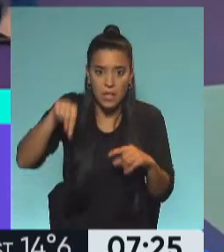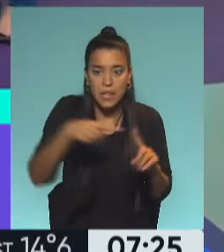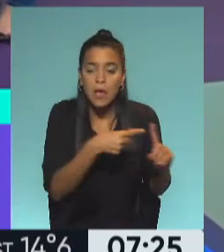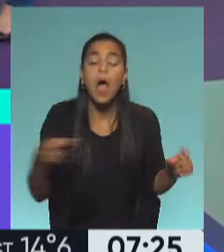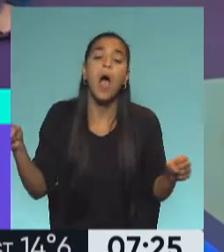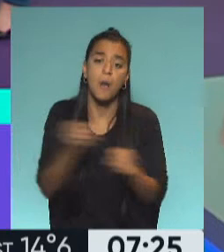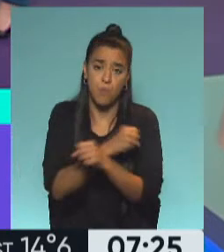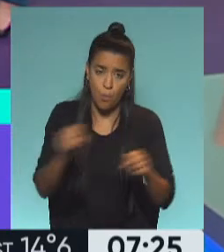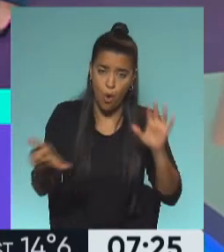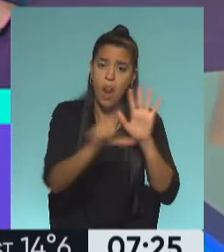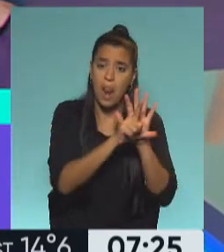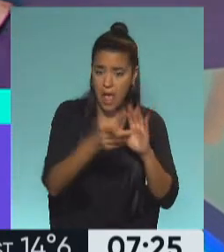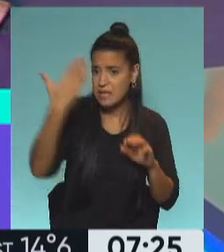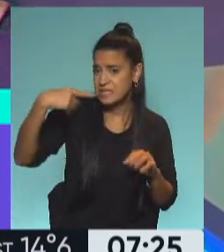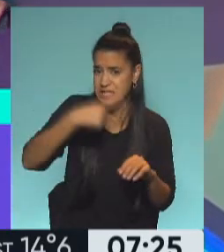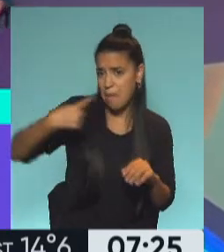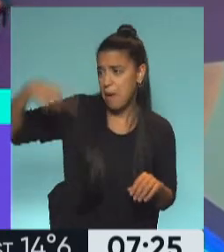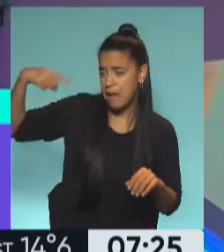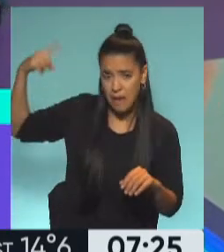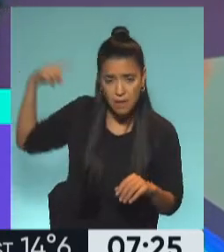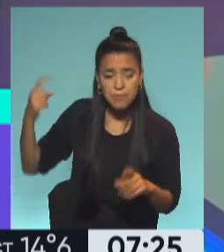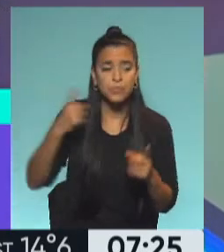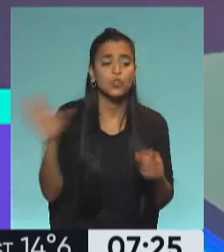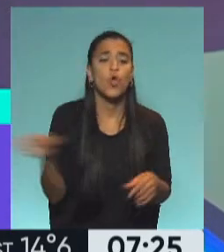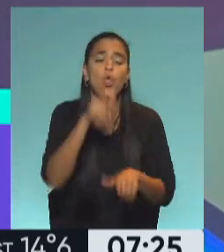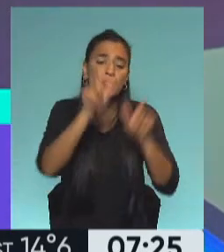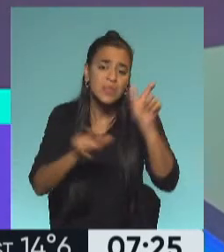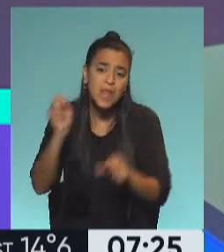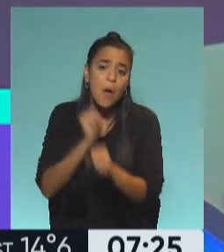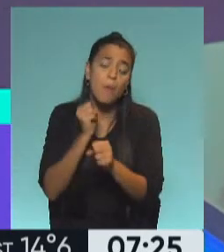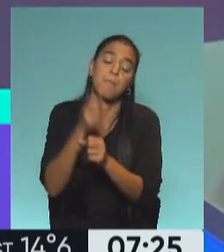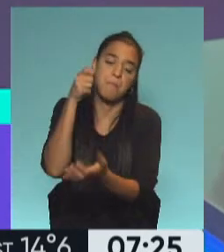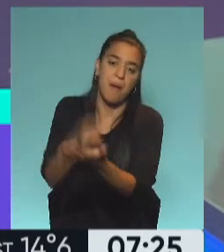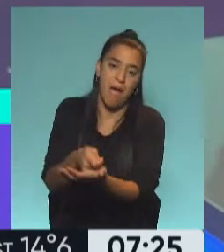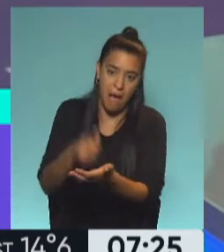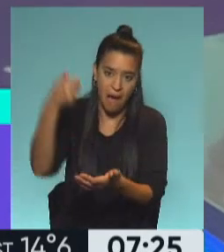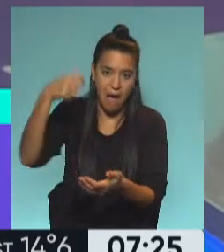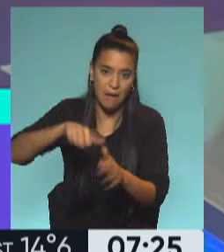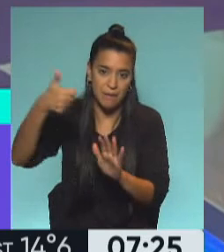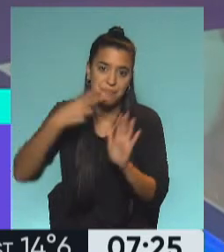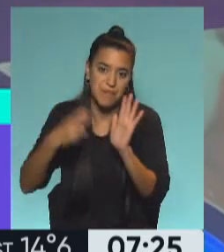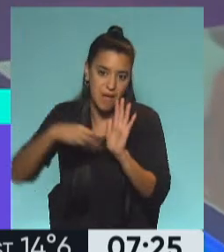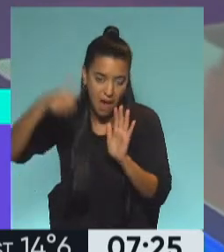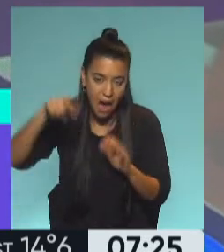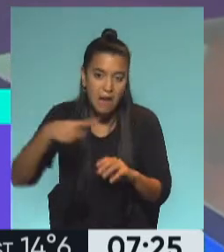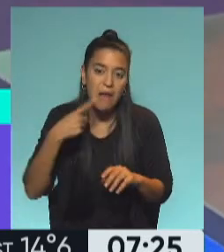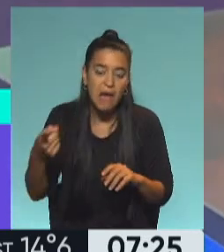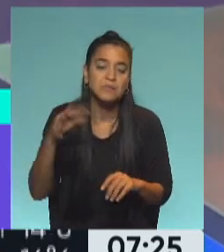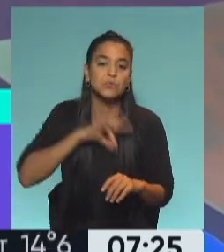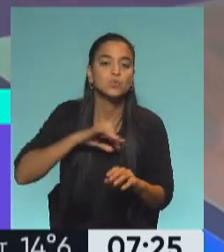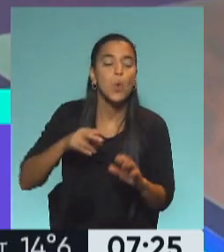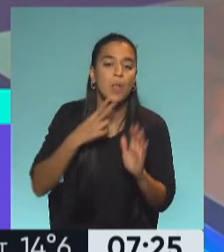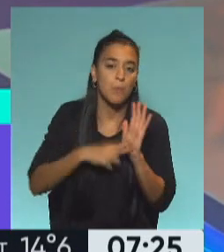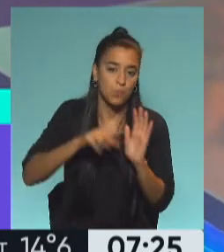aprobó la ley de ganancias hace ya varias semanas y todos los trabajadores, los que pagan ganancias, que van a dejar de pagar, son más de 1 millón